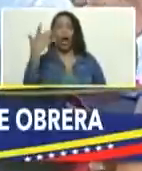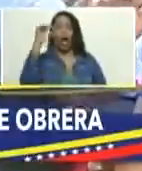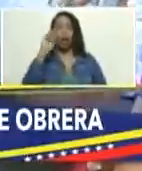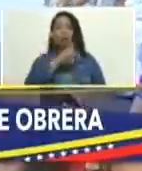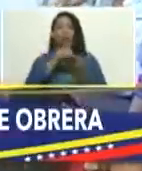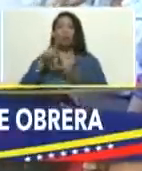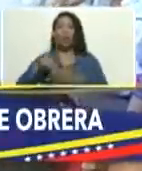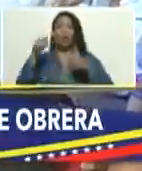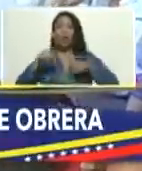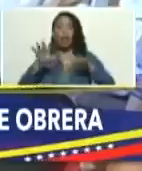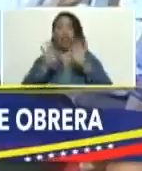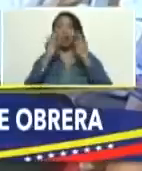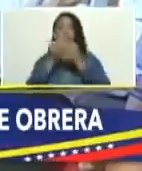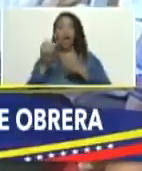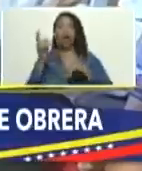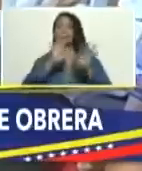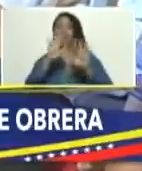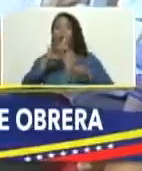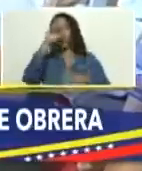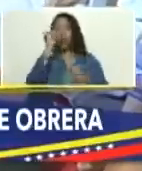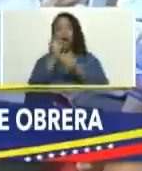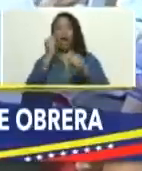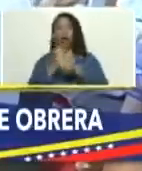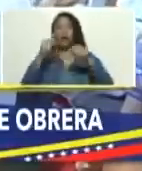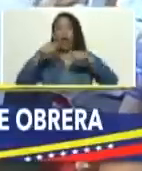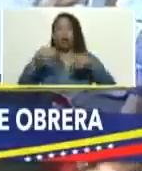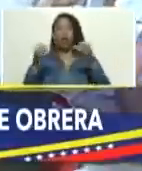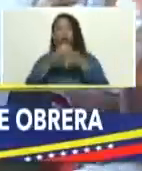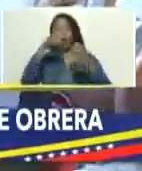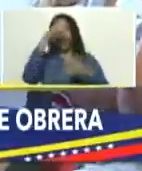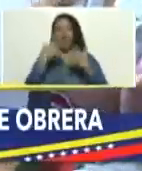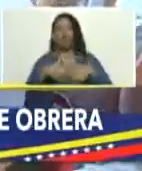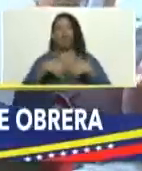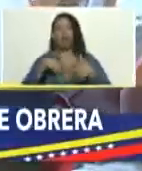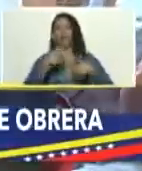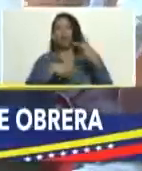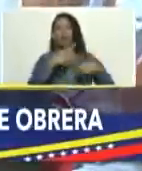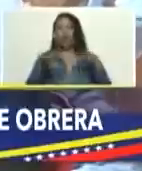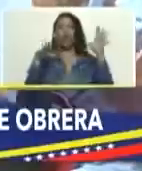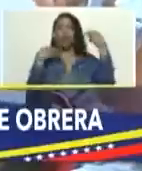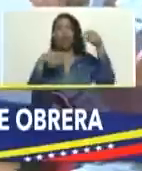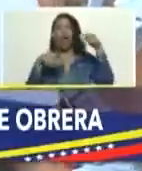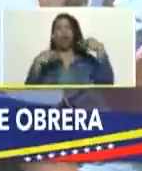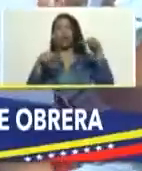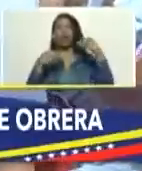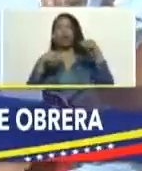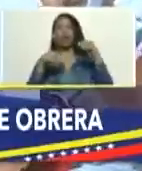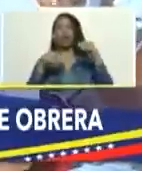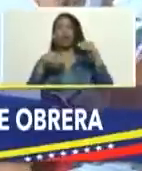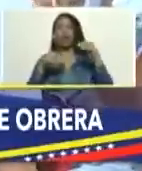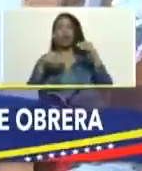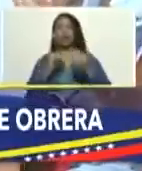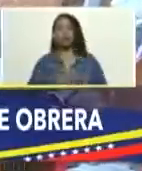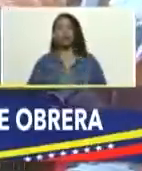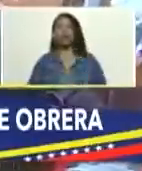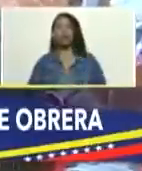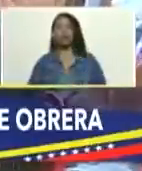familia. Ya usted es un trabajador más del Complejo Industrial Procesador de Plástico socialismo tuyero.